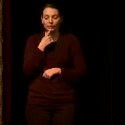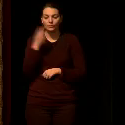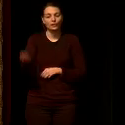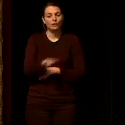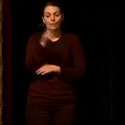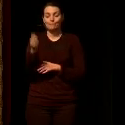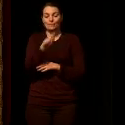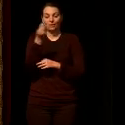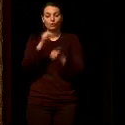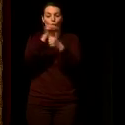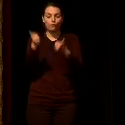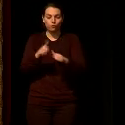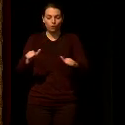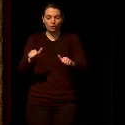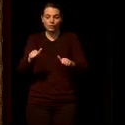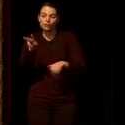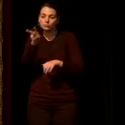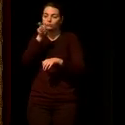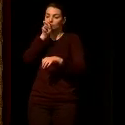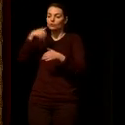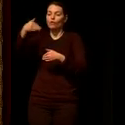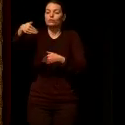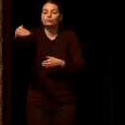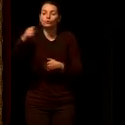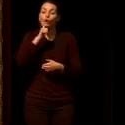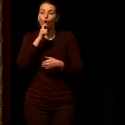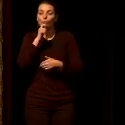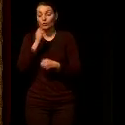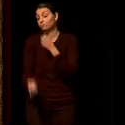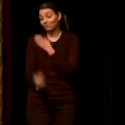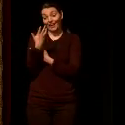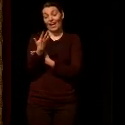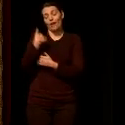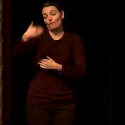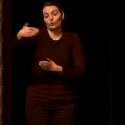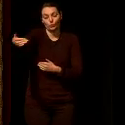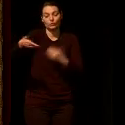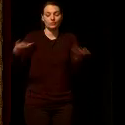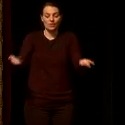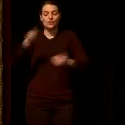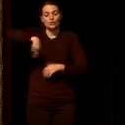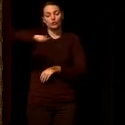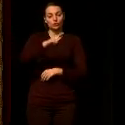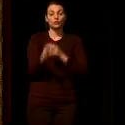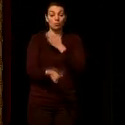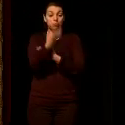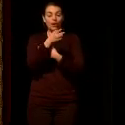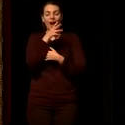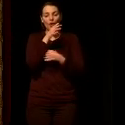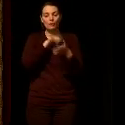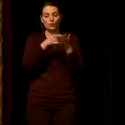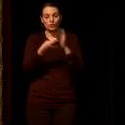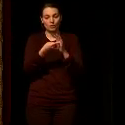mejor manera de predecir el futuro es crearlo y ahí estábamos nosotras con películas en concierto con los proyectos que estamos desarrollando en este momento